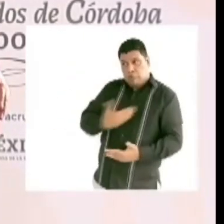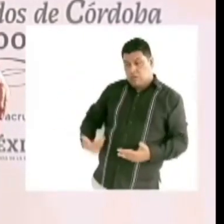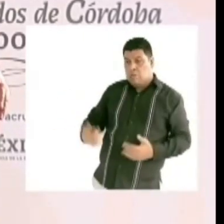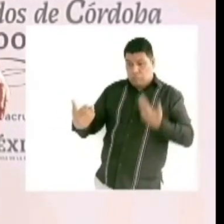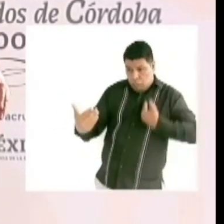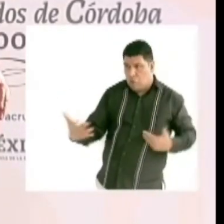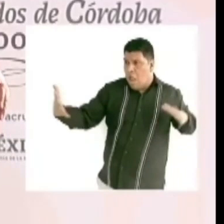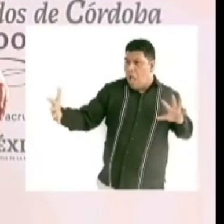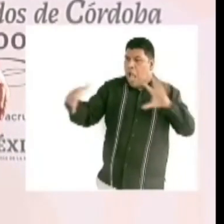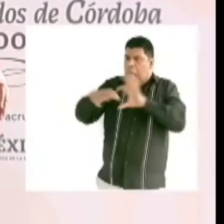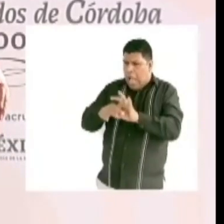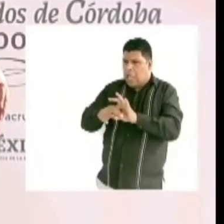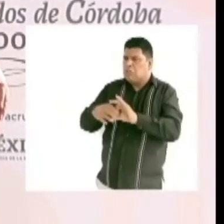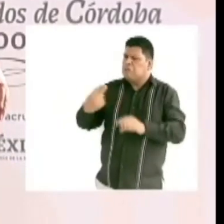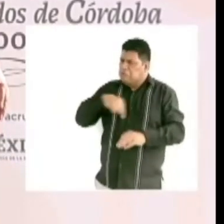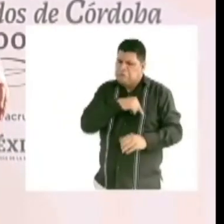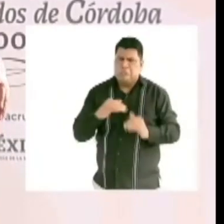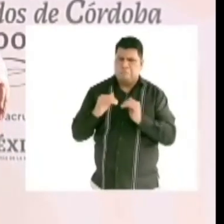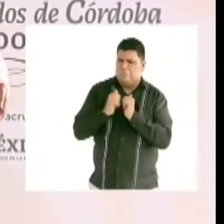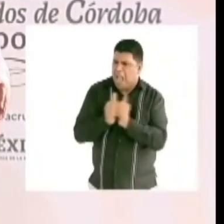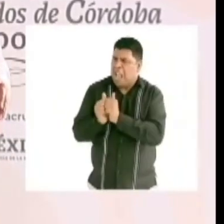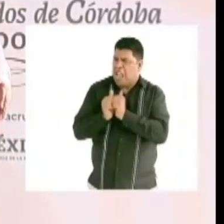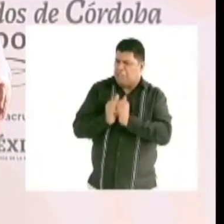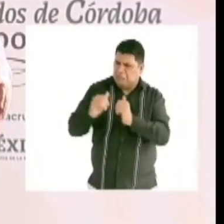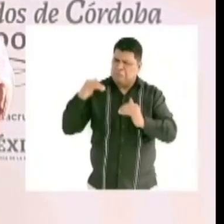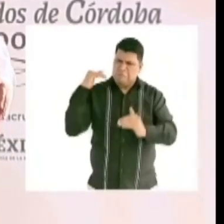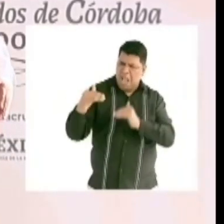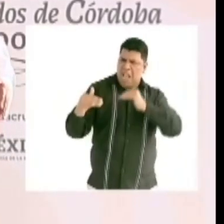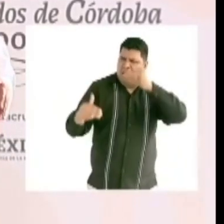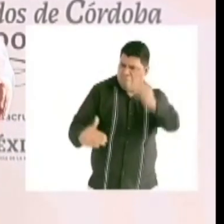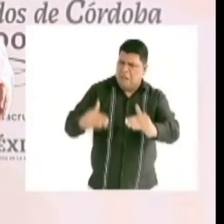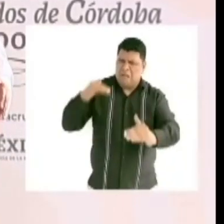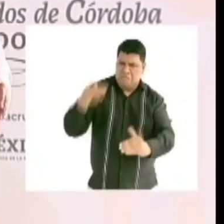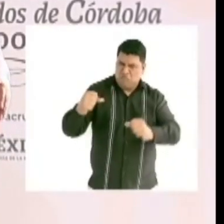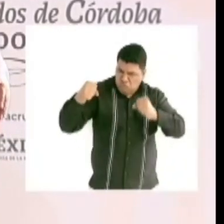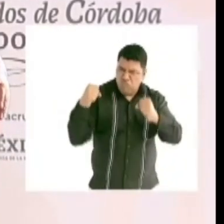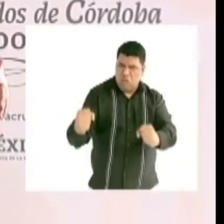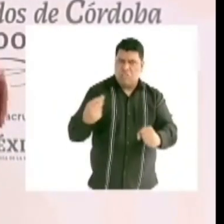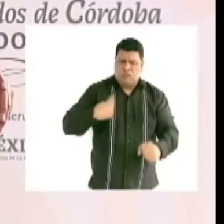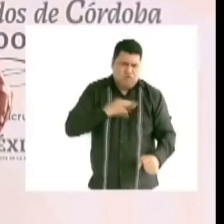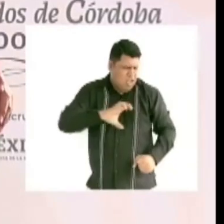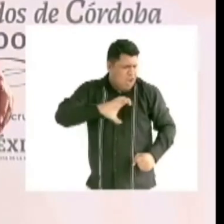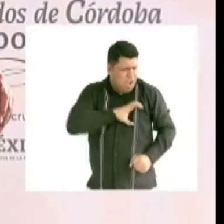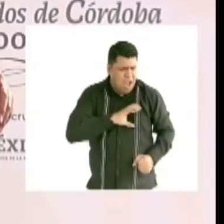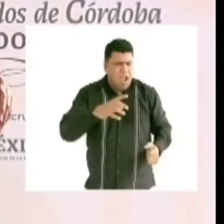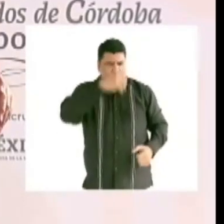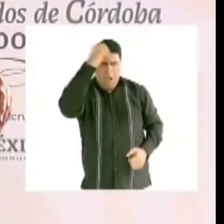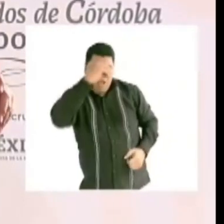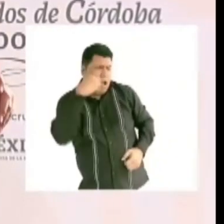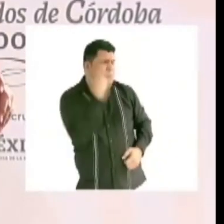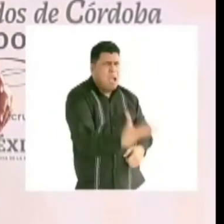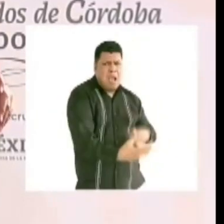presidente, avanzar de manera firme, propositiva y fraterna en